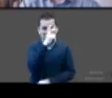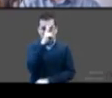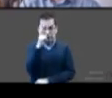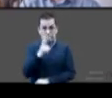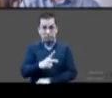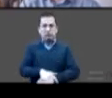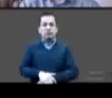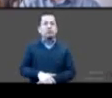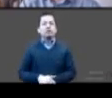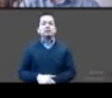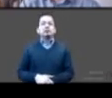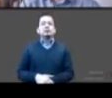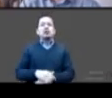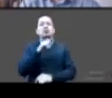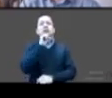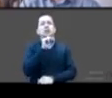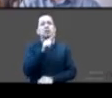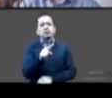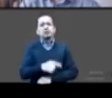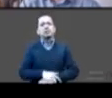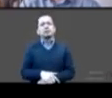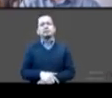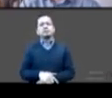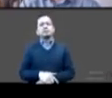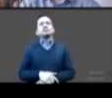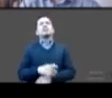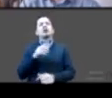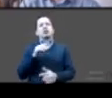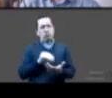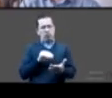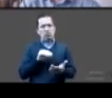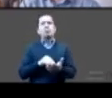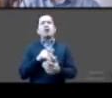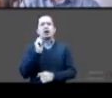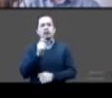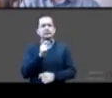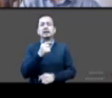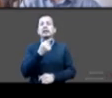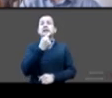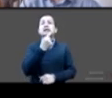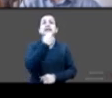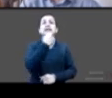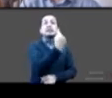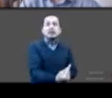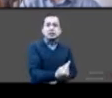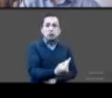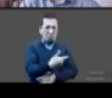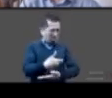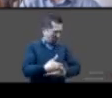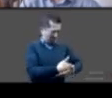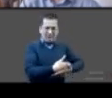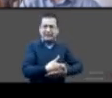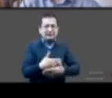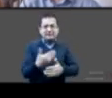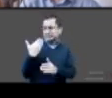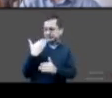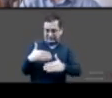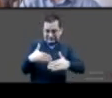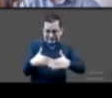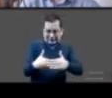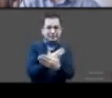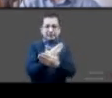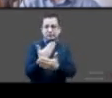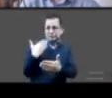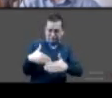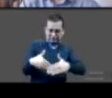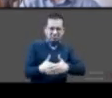sí, que hay todavía también encontramos imágenes de niños recién nacidos, niños de meses que están siendo abusados y